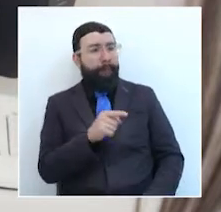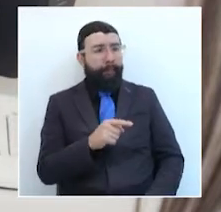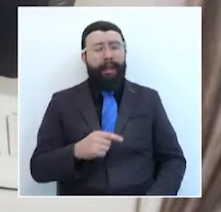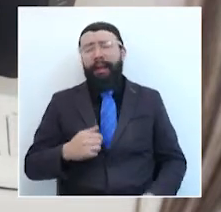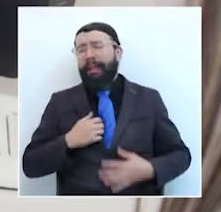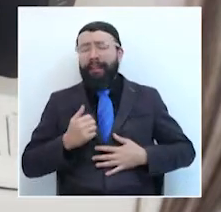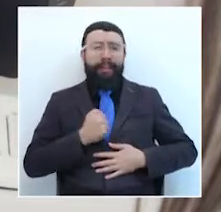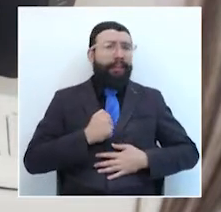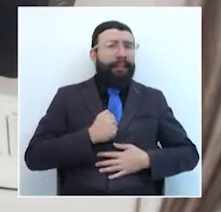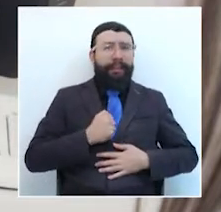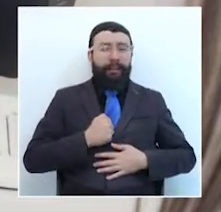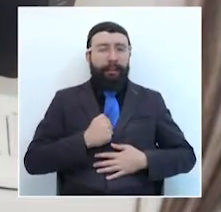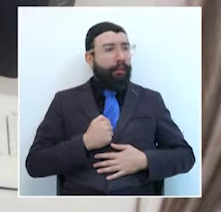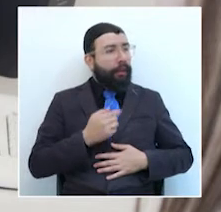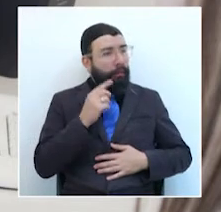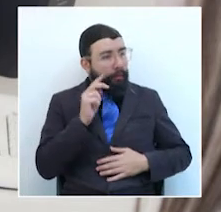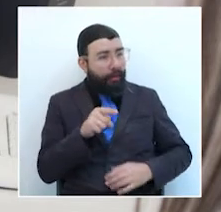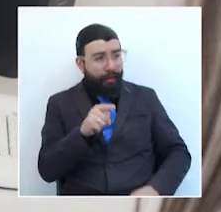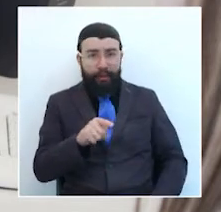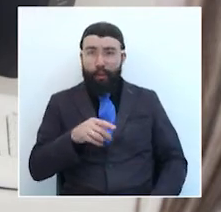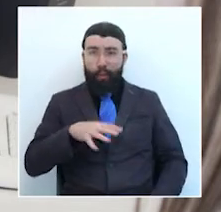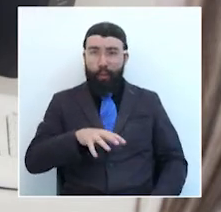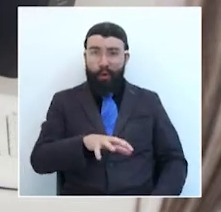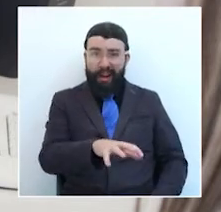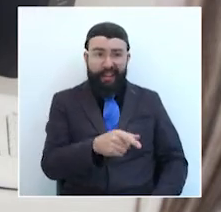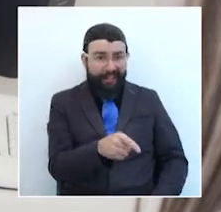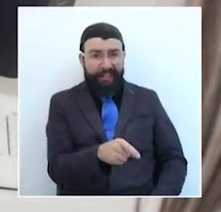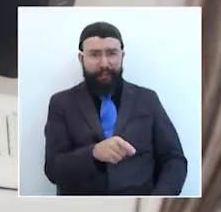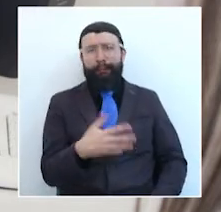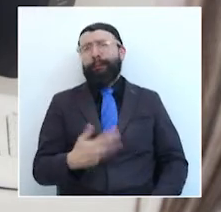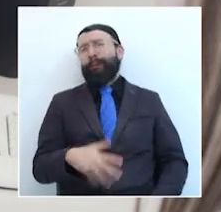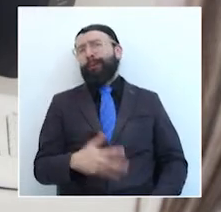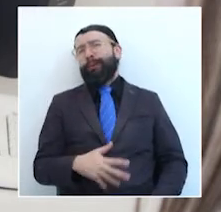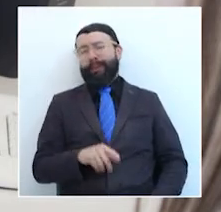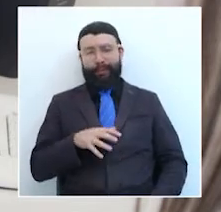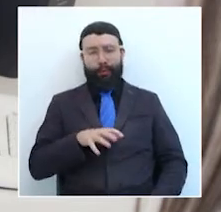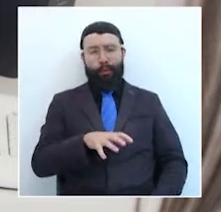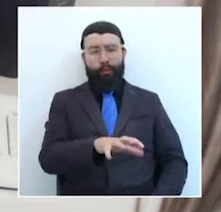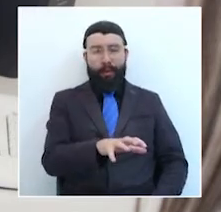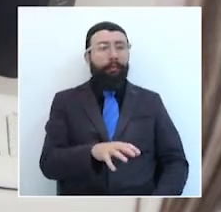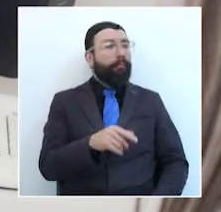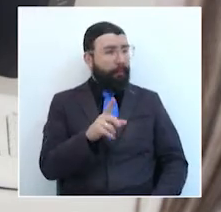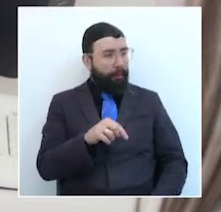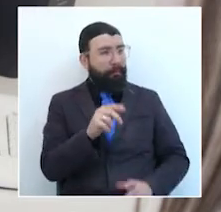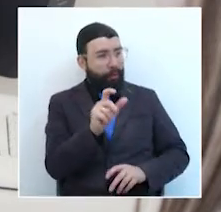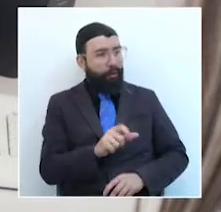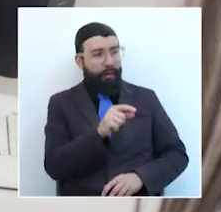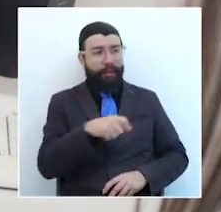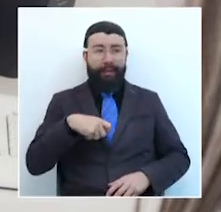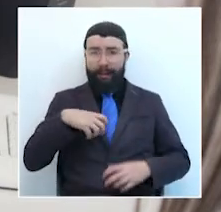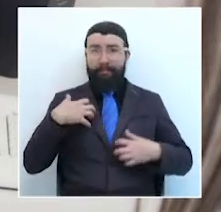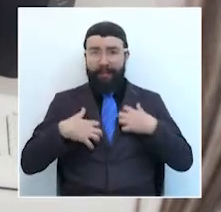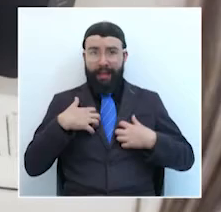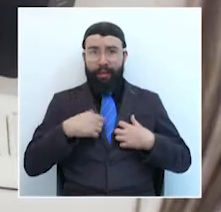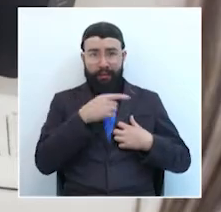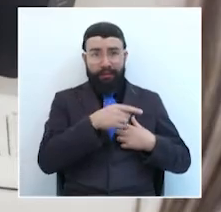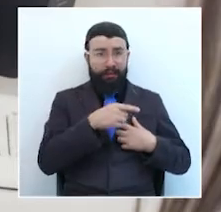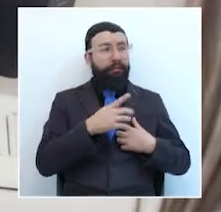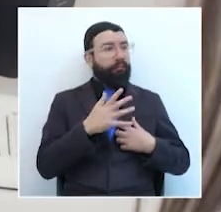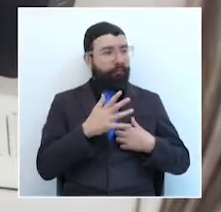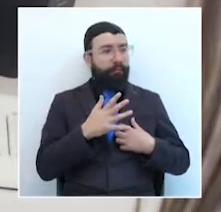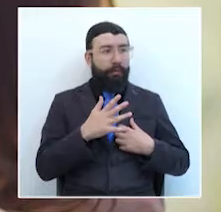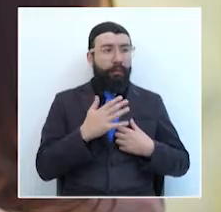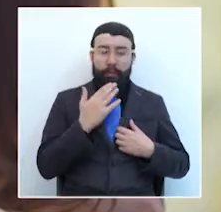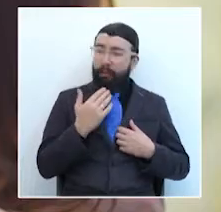ansiedad aquí hay cucarachas porque así es es un otro ejemplo otro otra persona que el kilo de azúcar ochos sí y es que